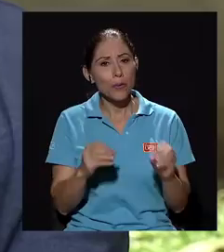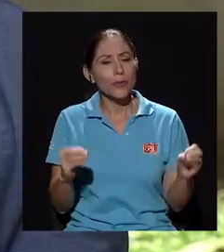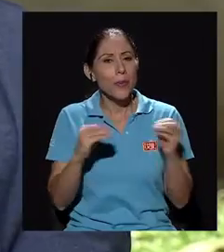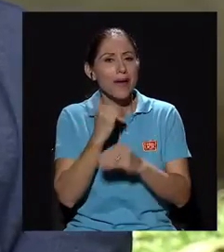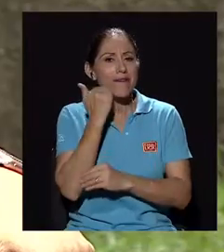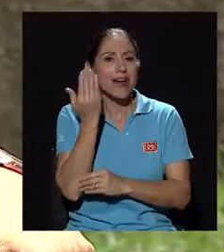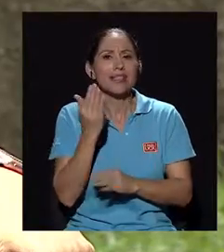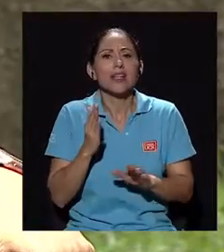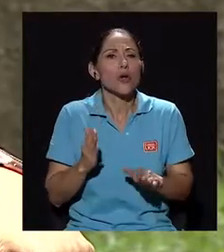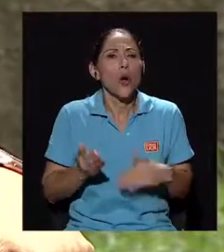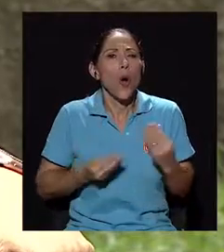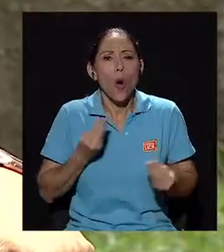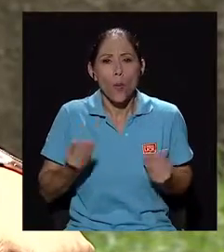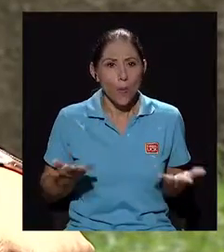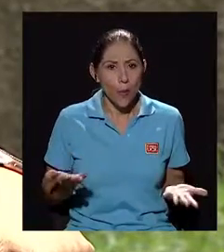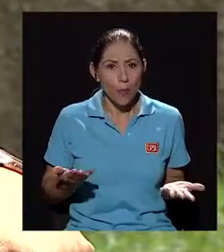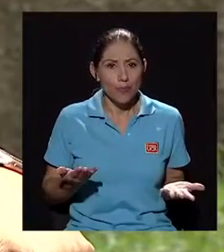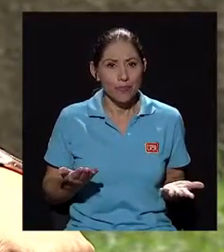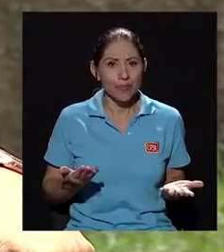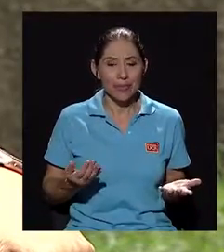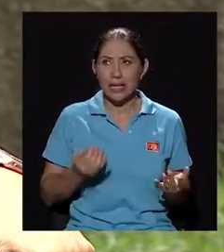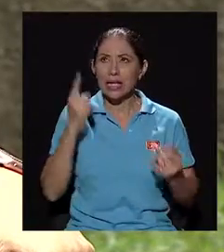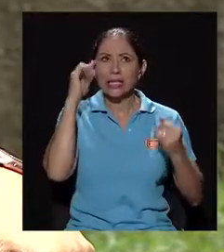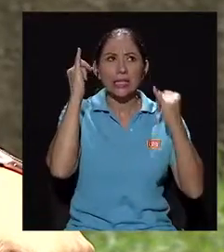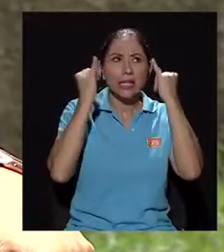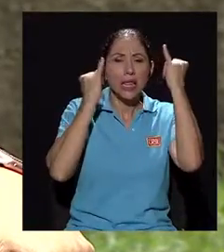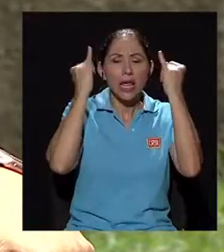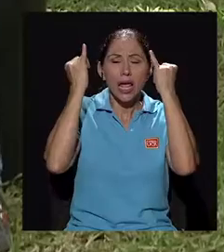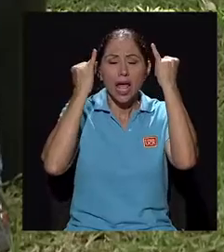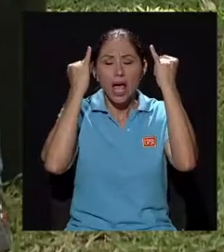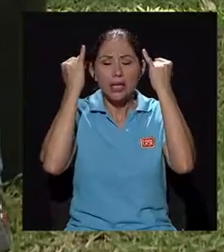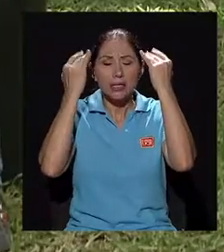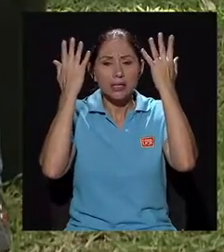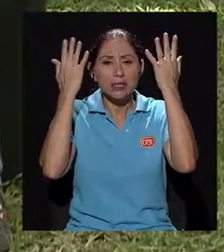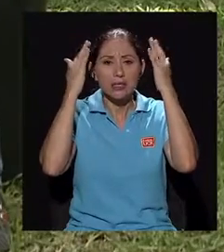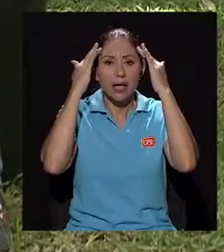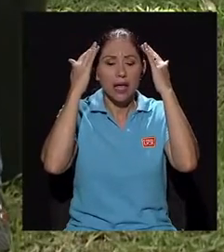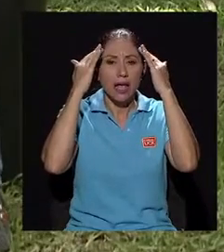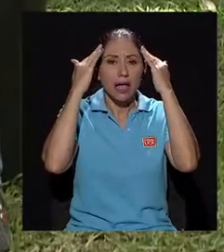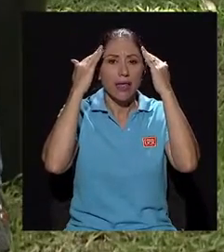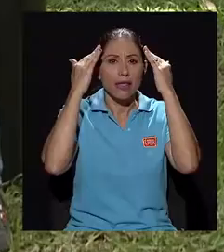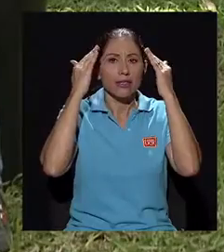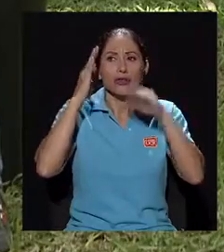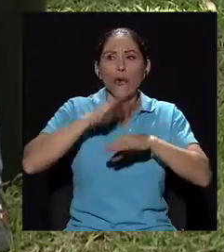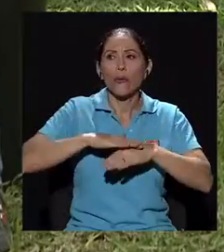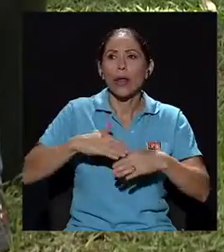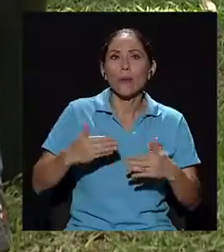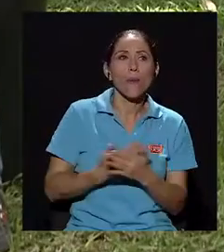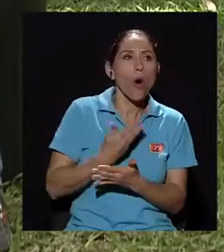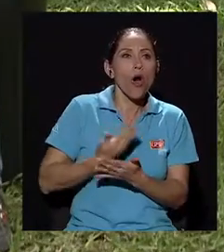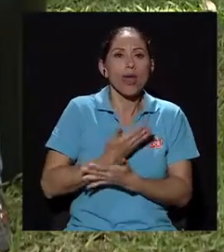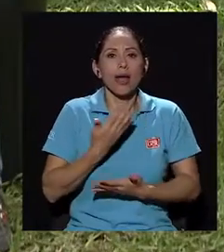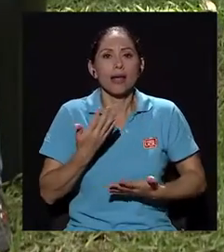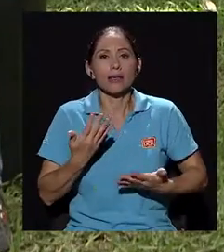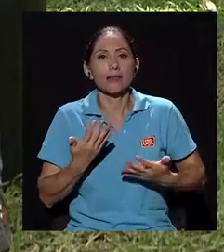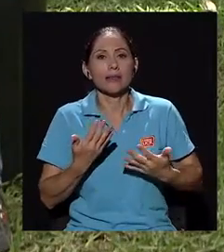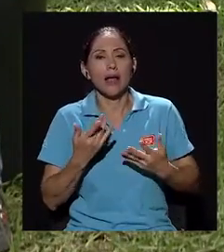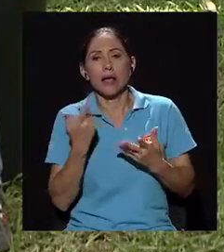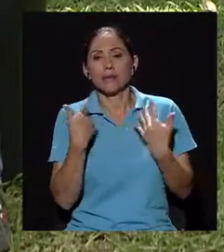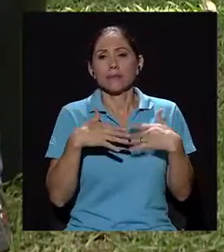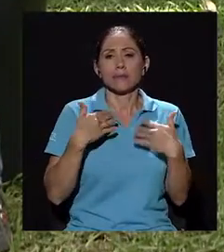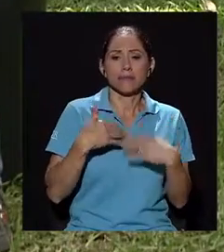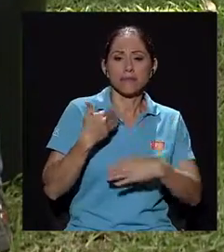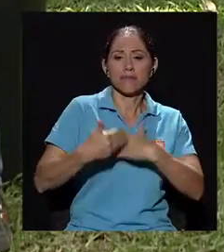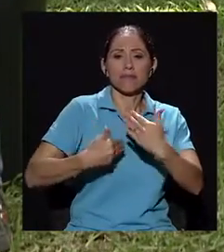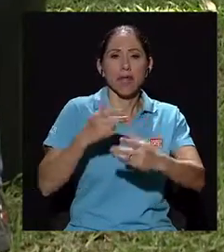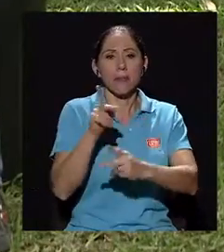Bueno, pues vaciando un poco muchas veces las ideas que tenemos, ¿verdad? Sobre modas, sobre